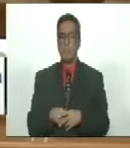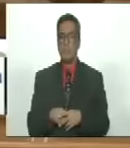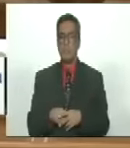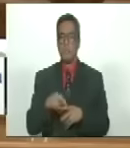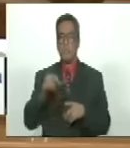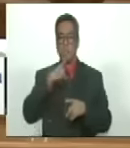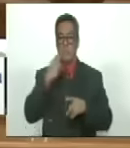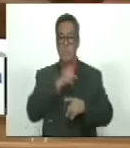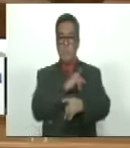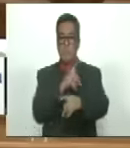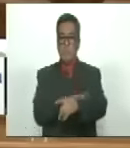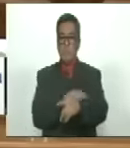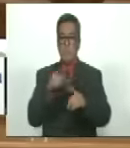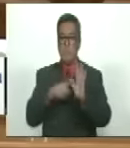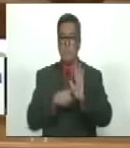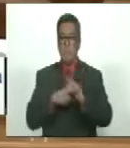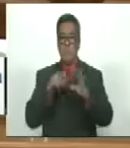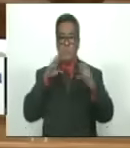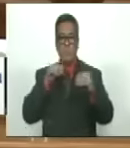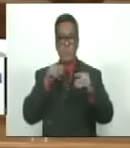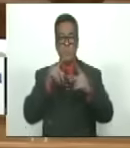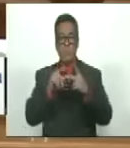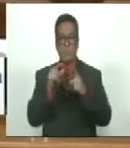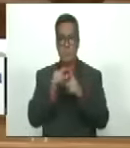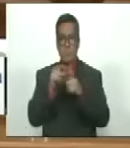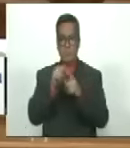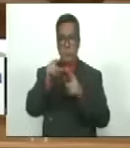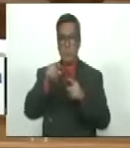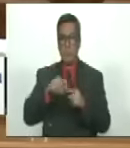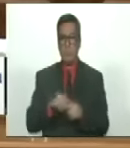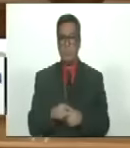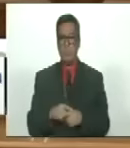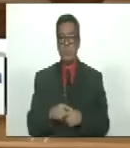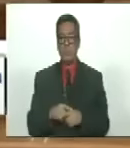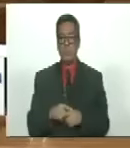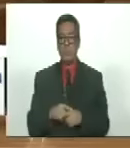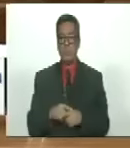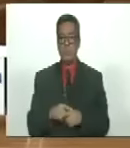Por el Poder Popular, vamos a darle la palabra